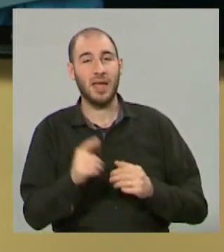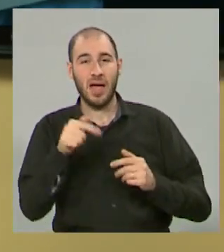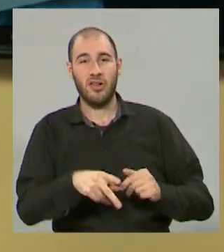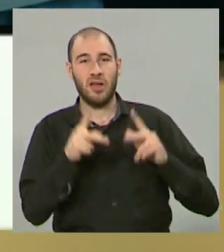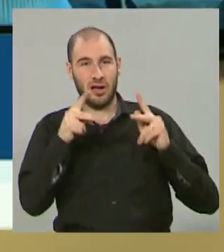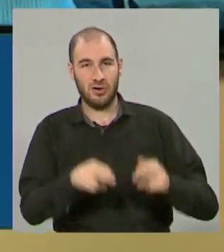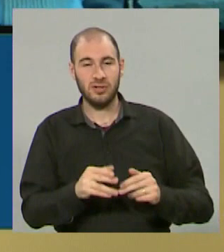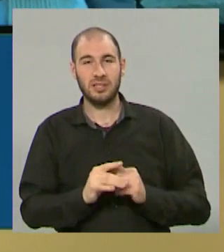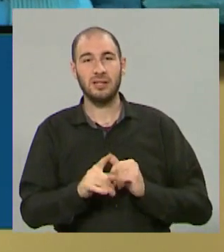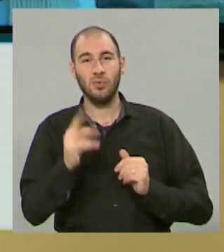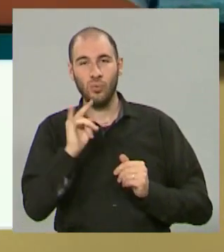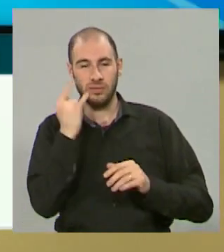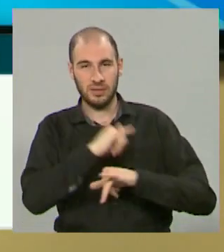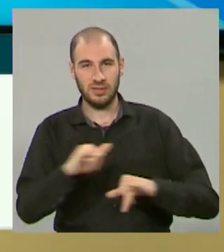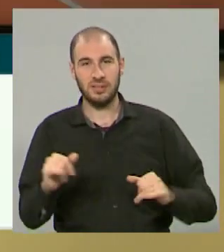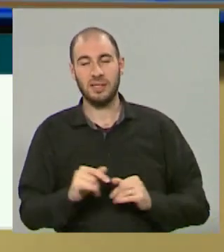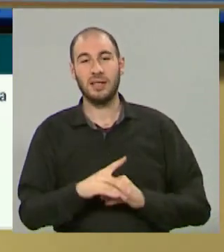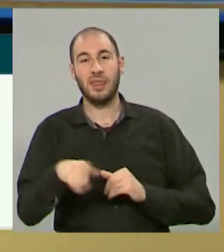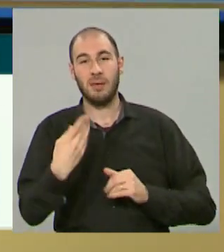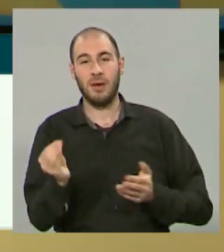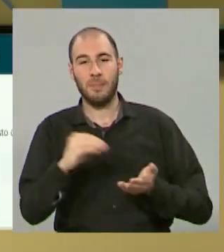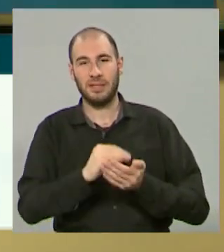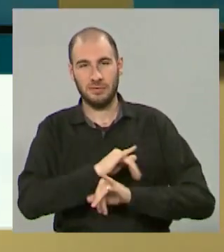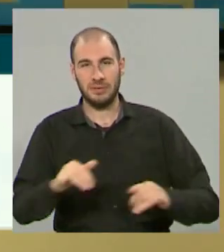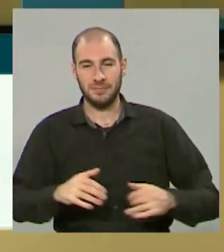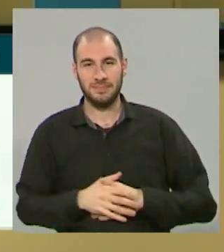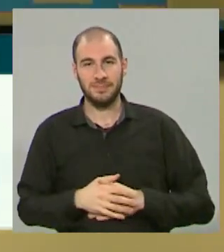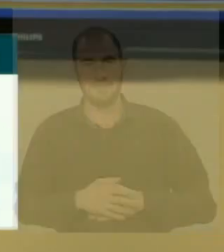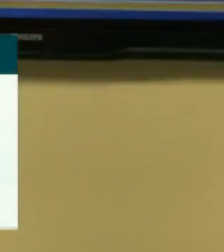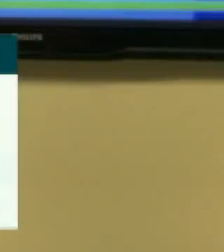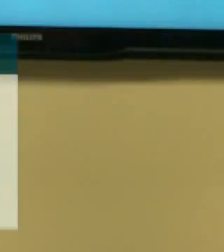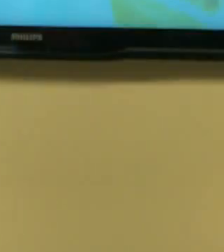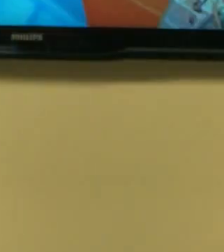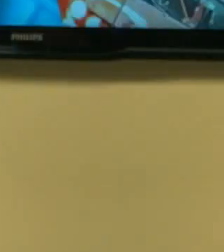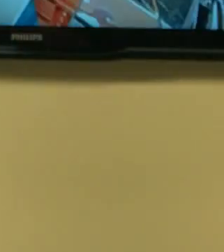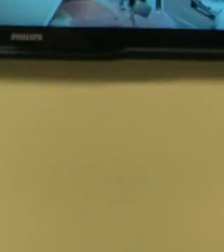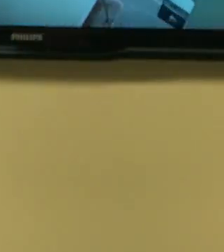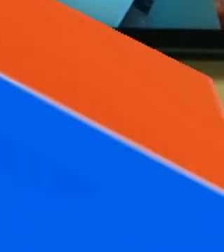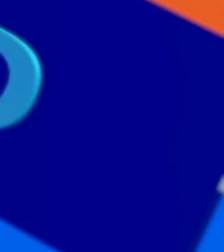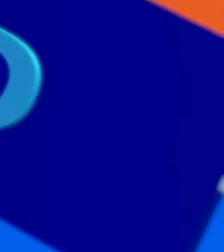a una tanda en Universidad Noticias y enseguida volvemos con más información.